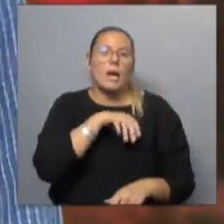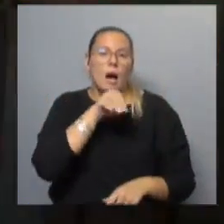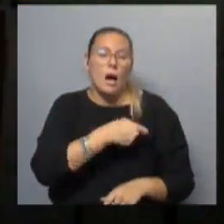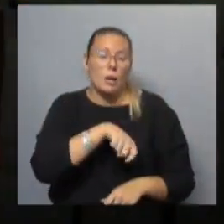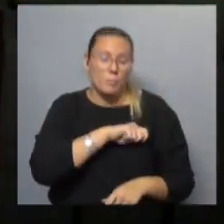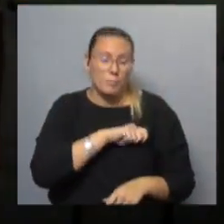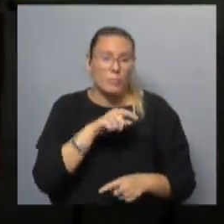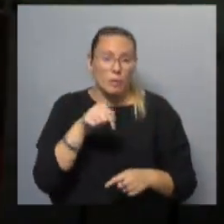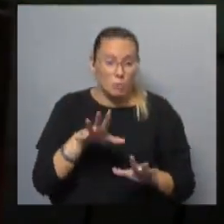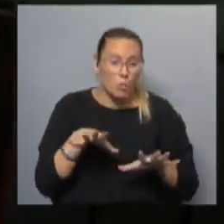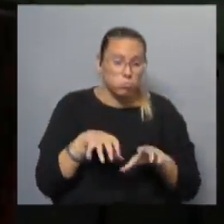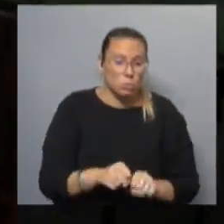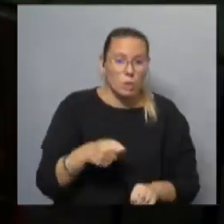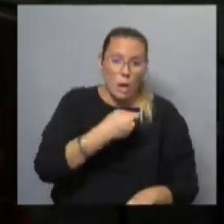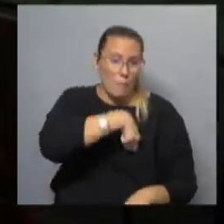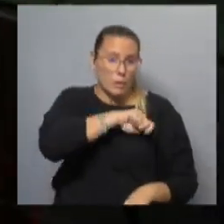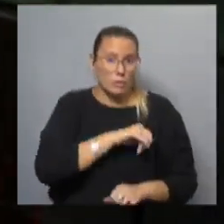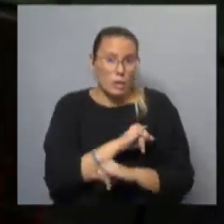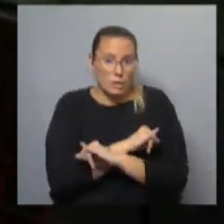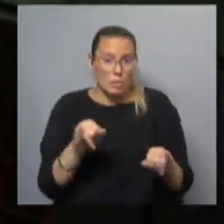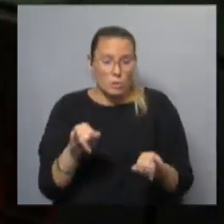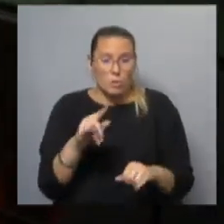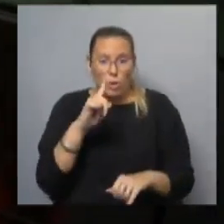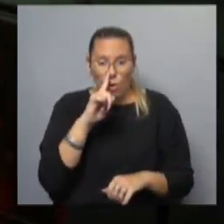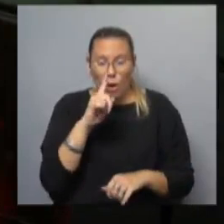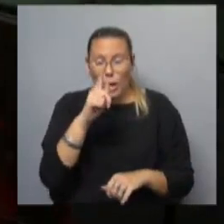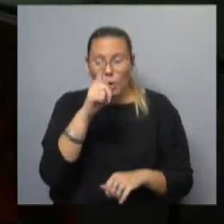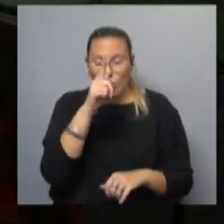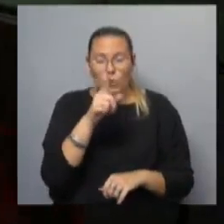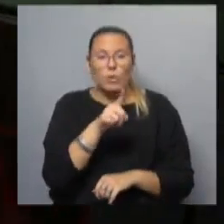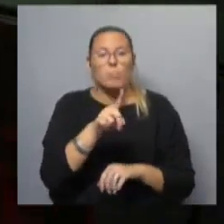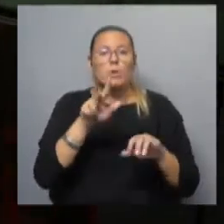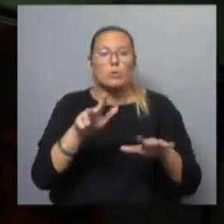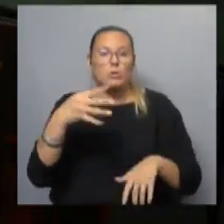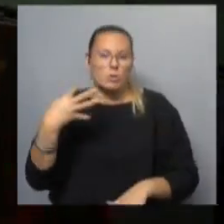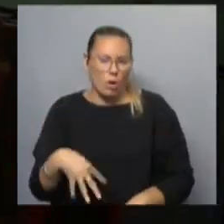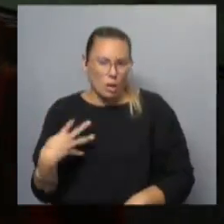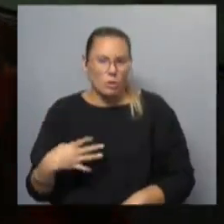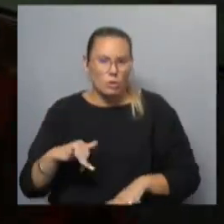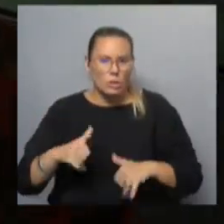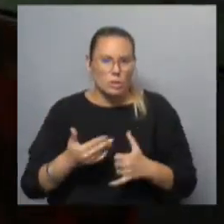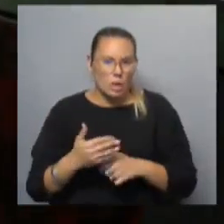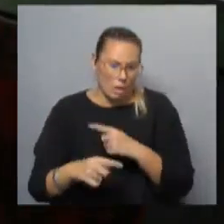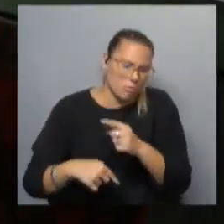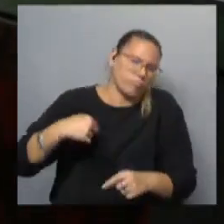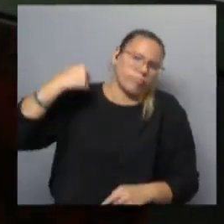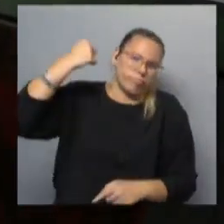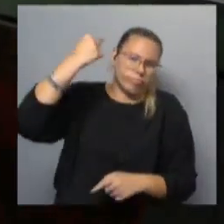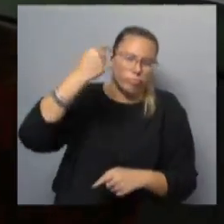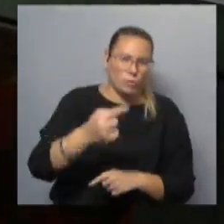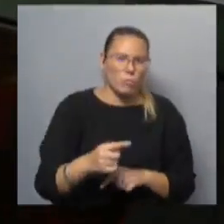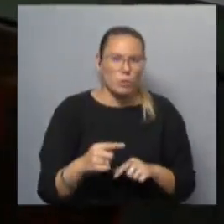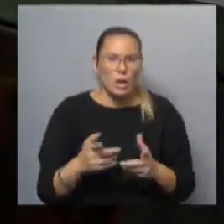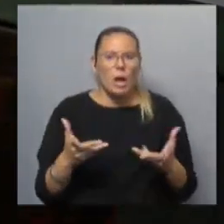estrictamente acá la dominación española terminó en julio de 1814. Es decir, ya había mucho tiempo después. Nosotros